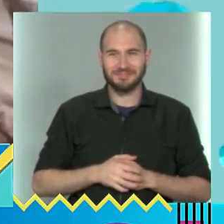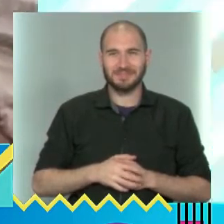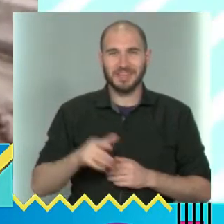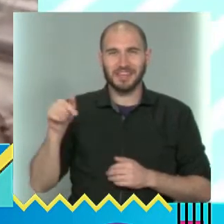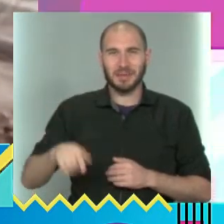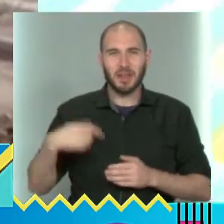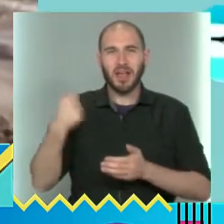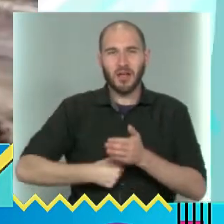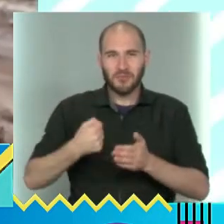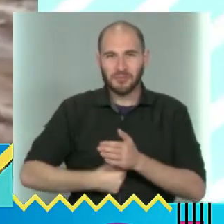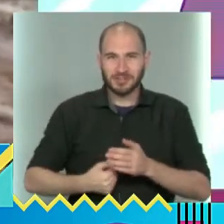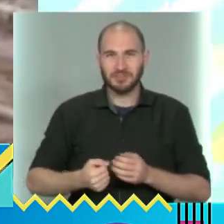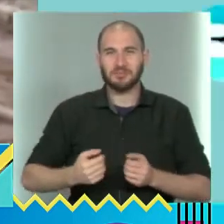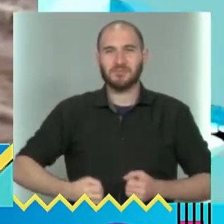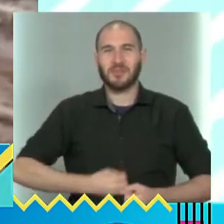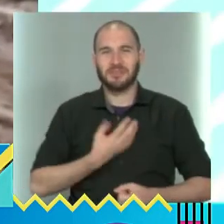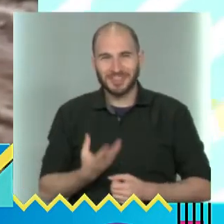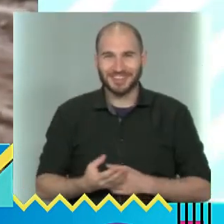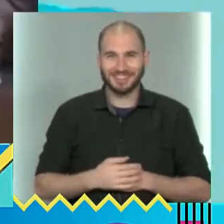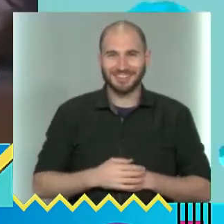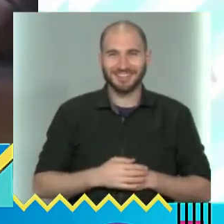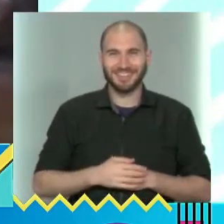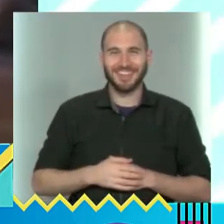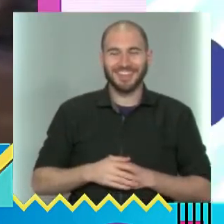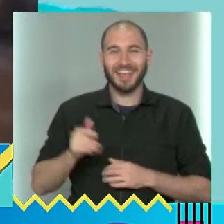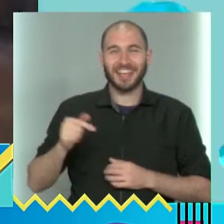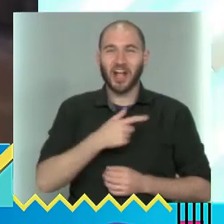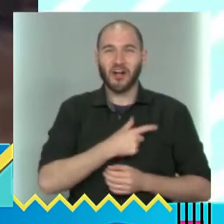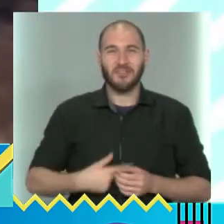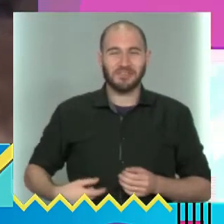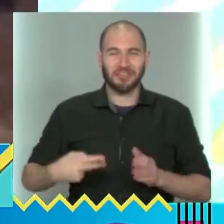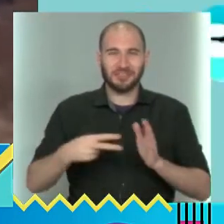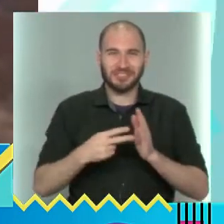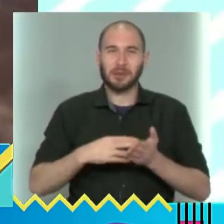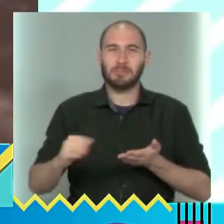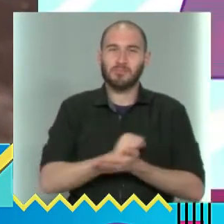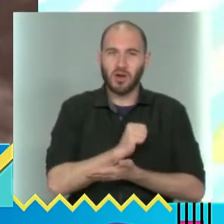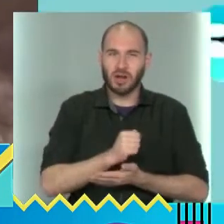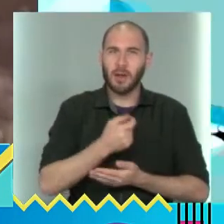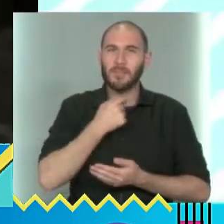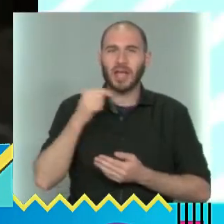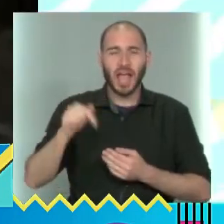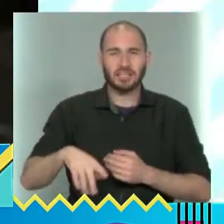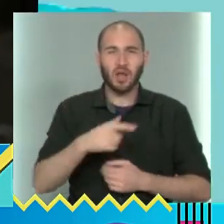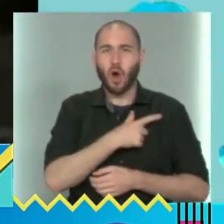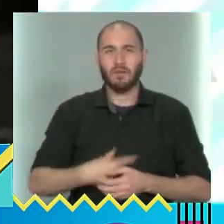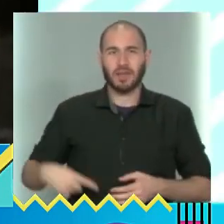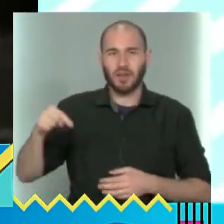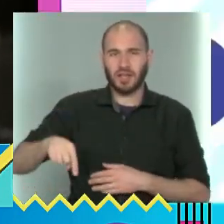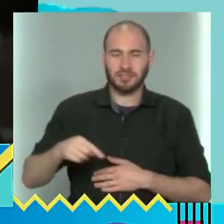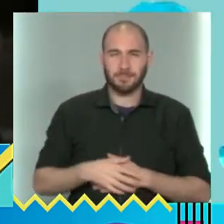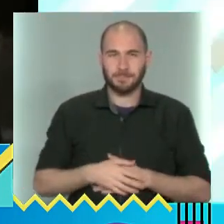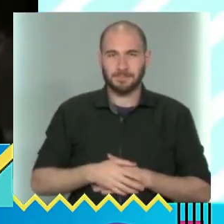su esfuerzo y su energía en tratar de destruir al gobierno sirio. Porque este es un gobierno